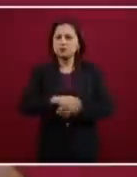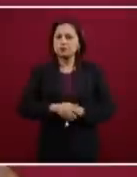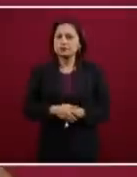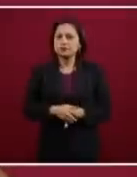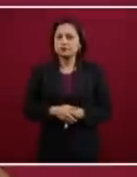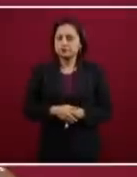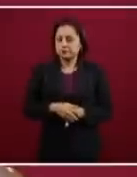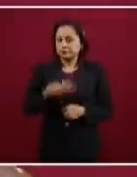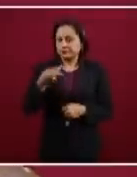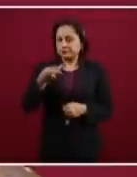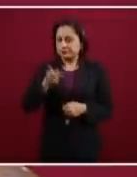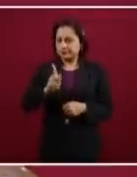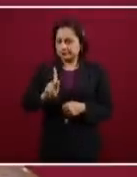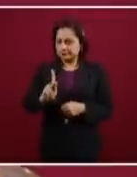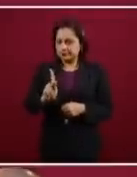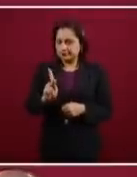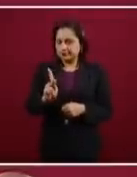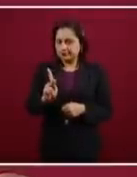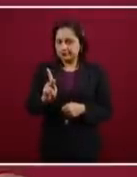también